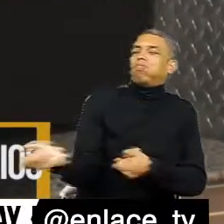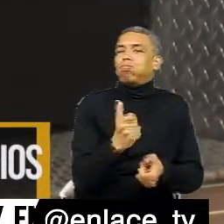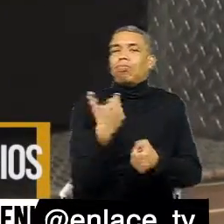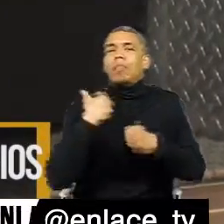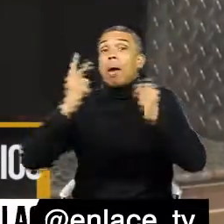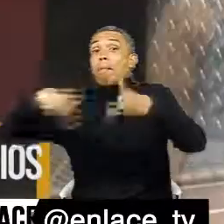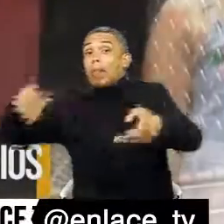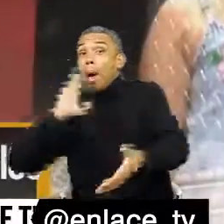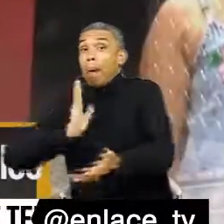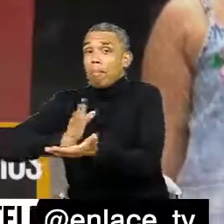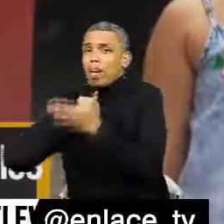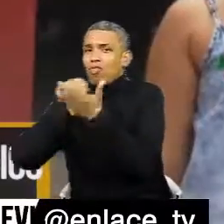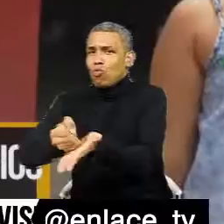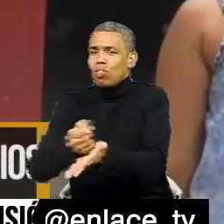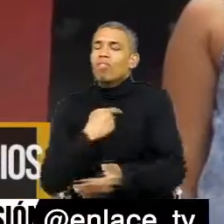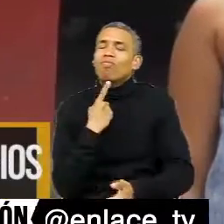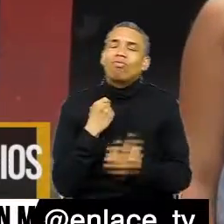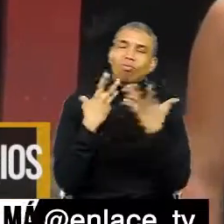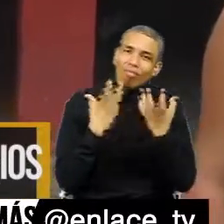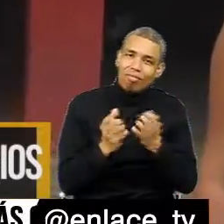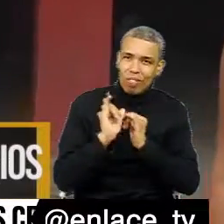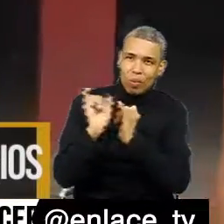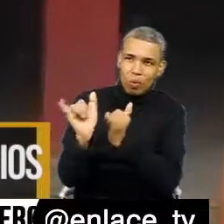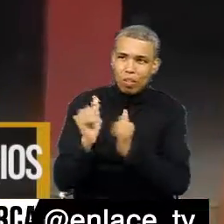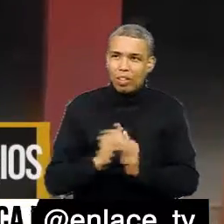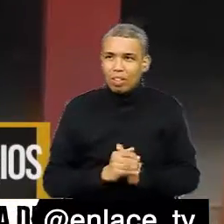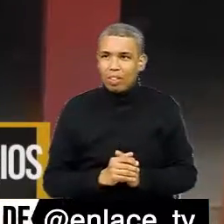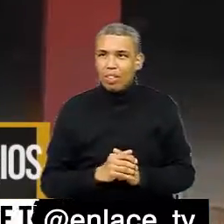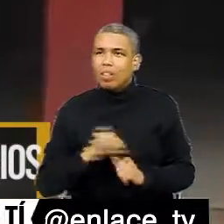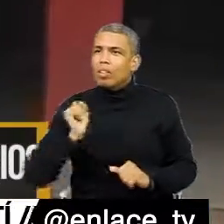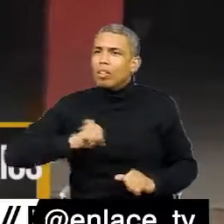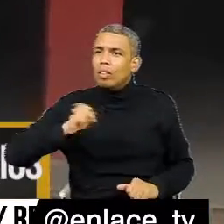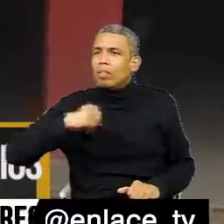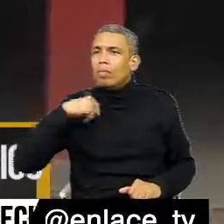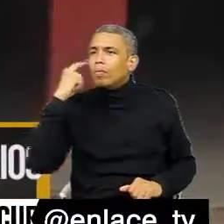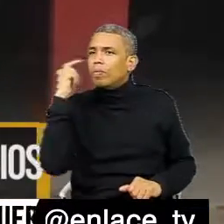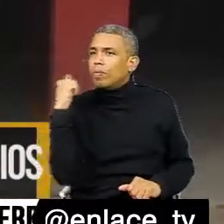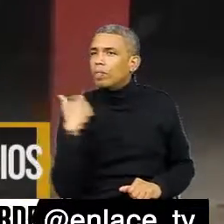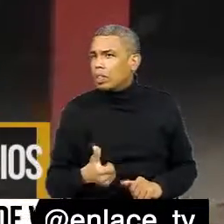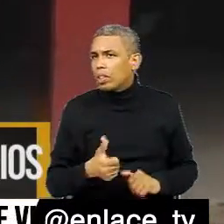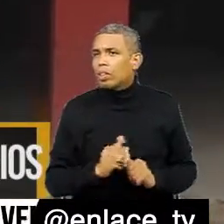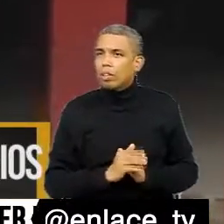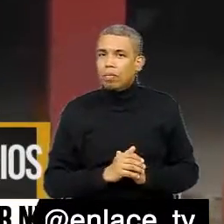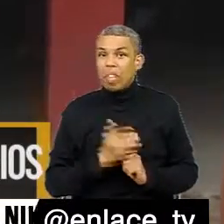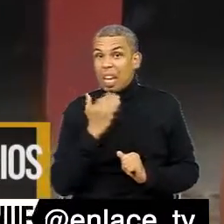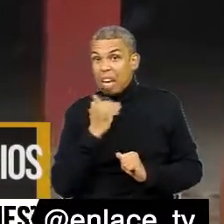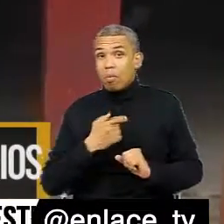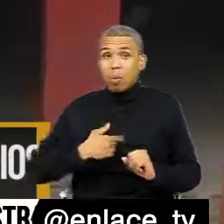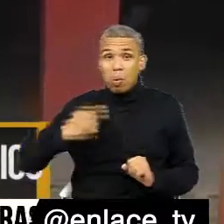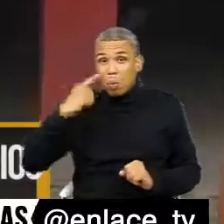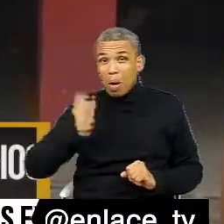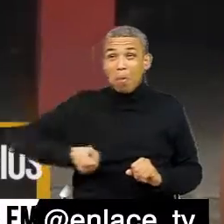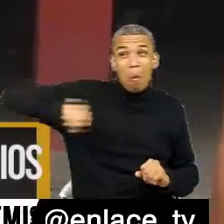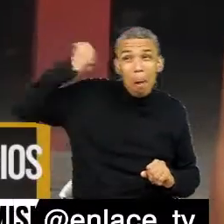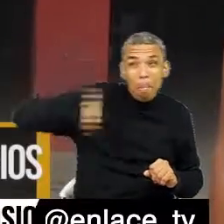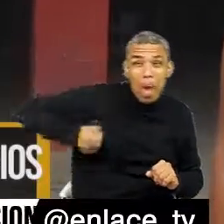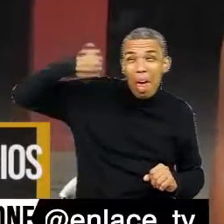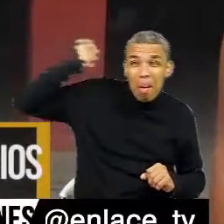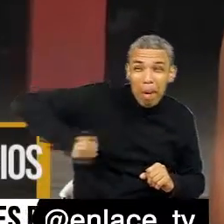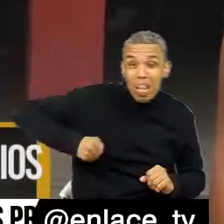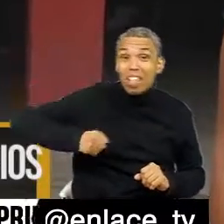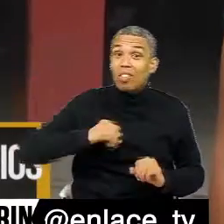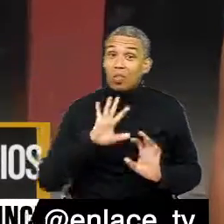las personas. Pues sí, es muy chévere y además me gusta cuando suena la bocina. Y son muy